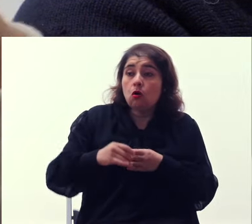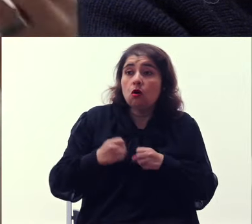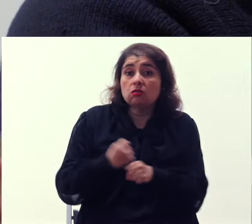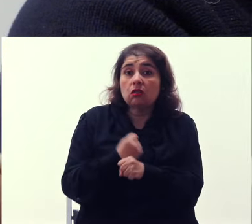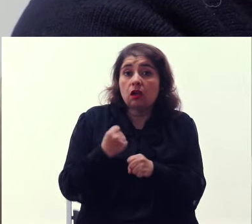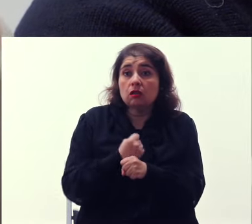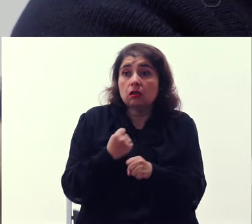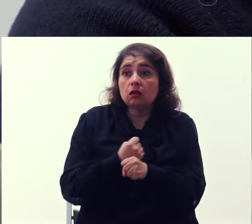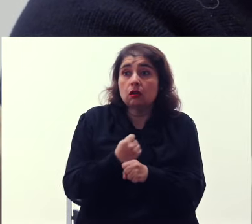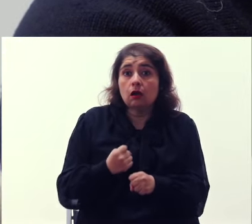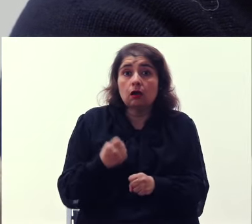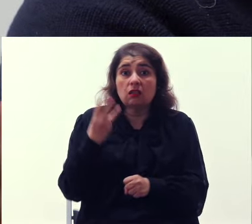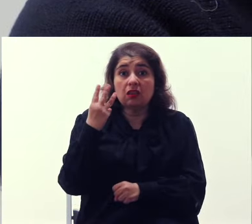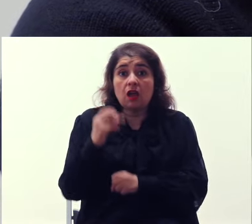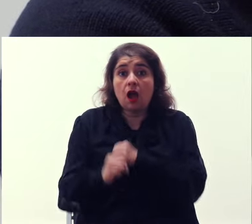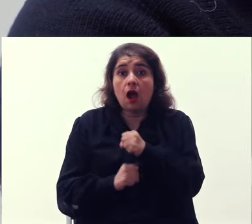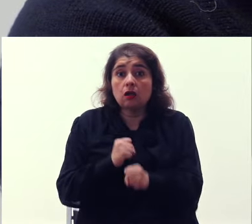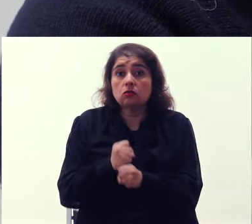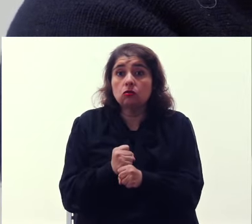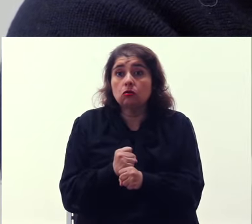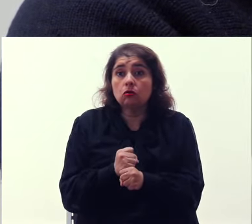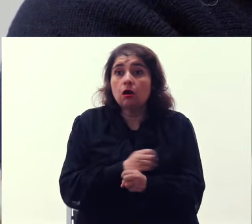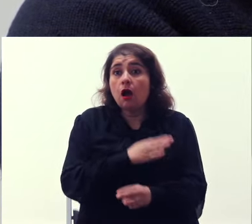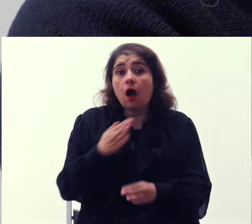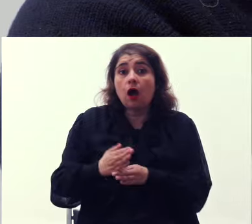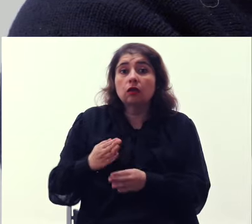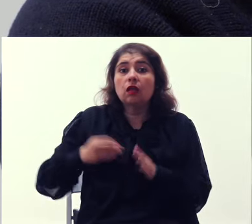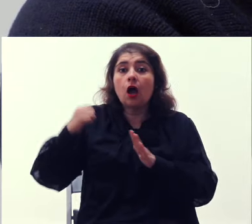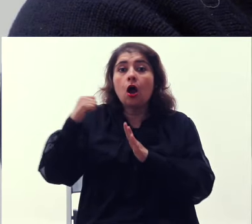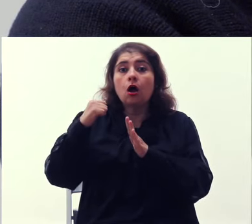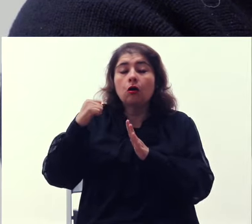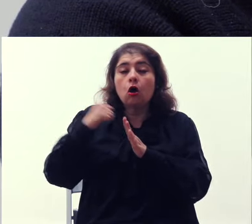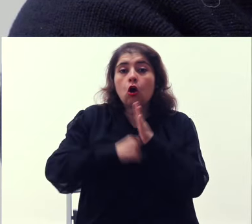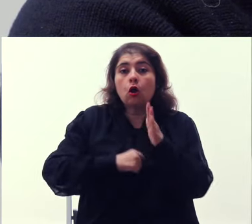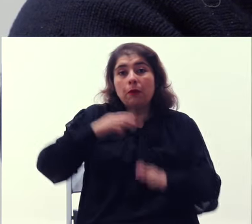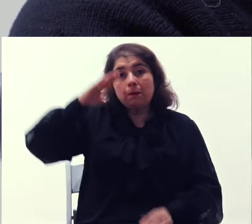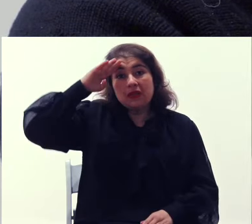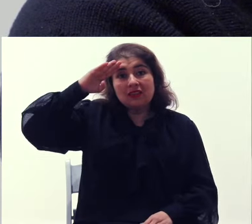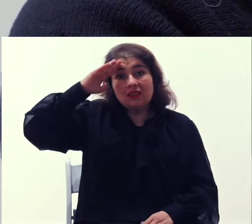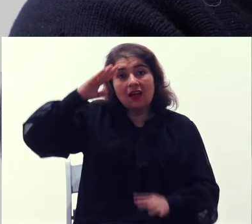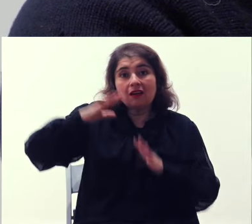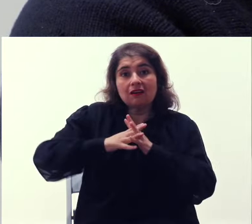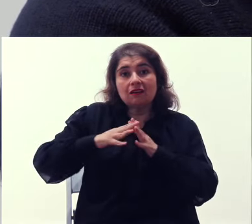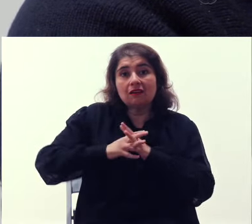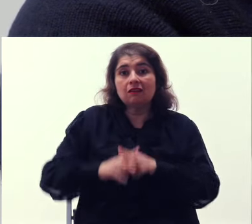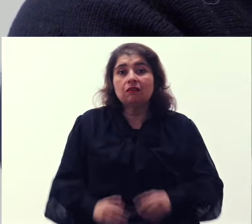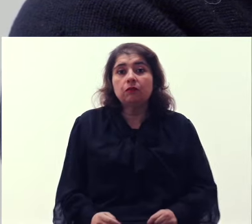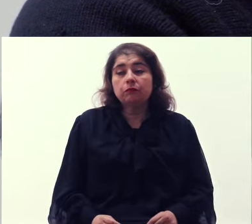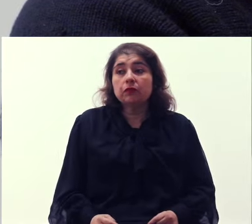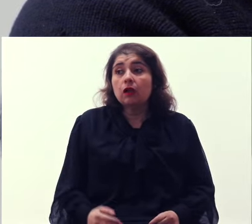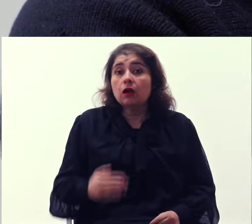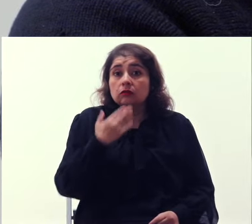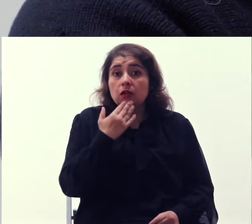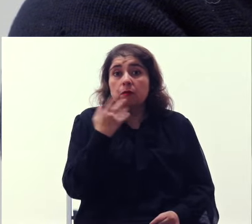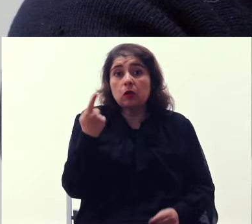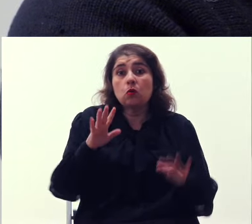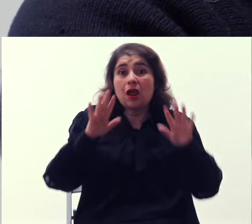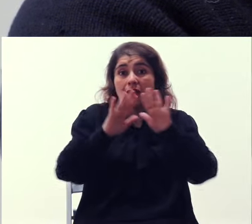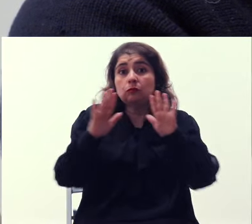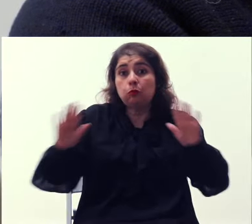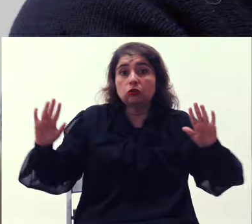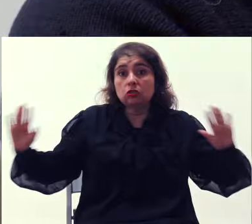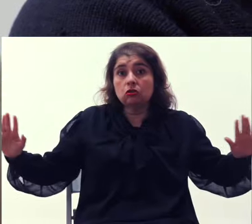un largo plazo. Estos talleres duraron aproximadamente 3 años hasta el golpe militar. Generar también